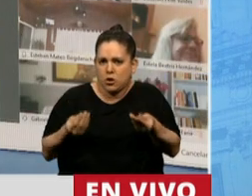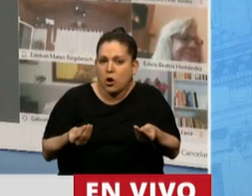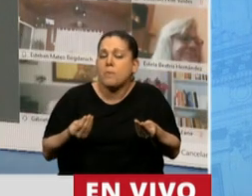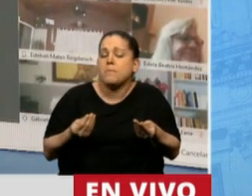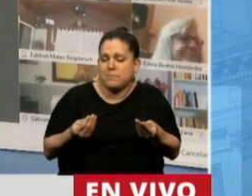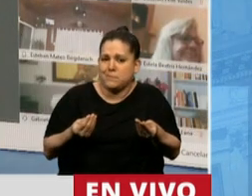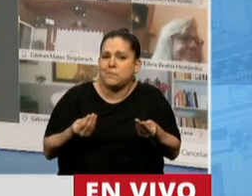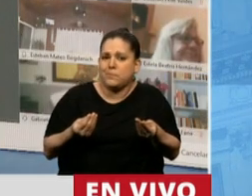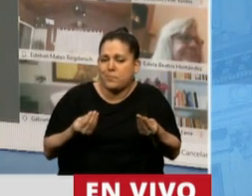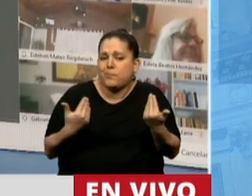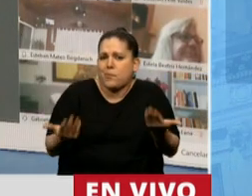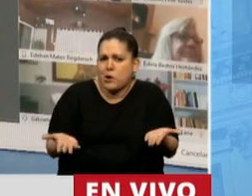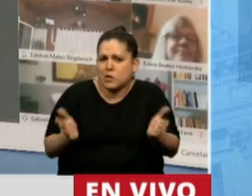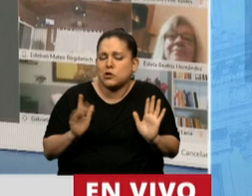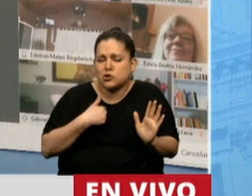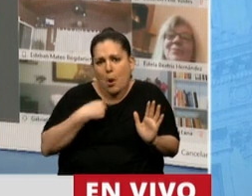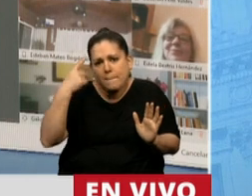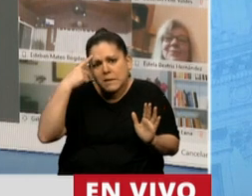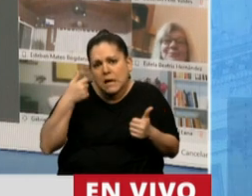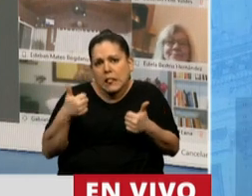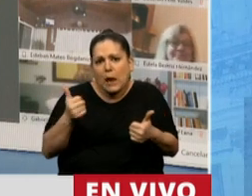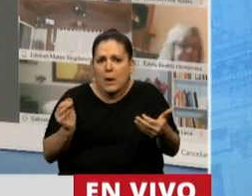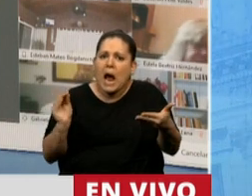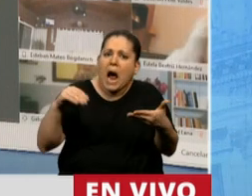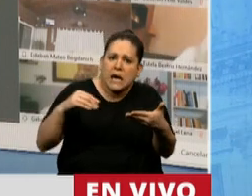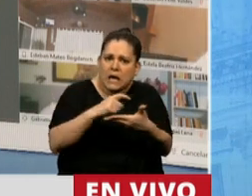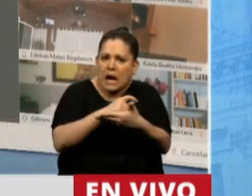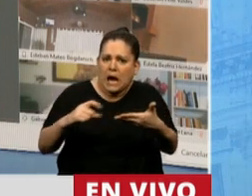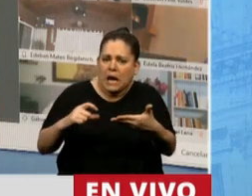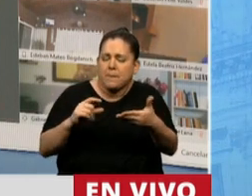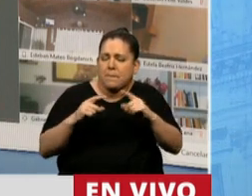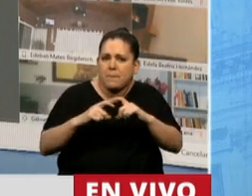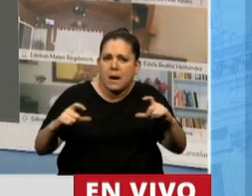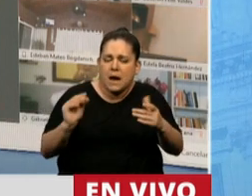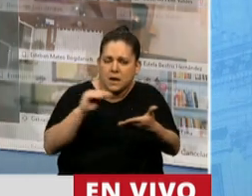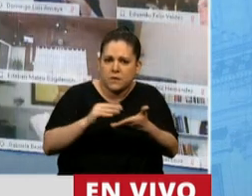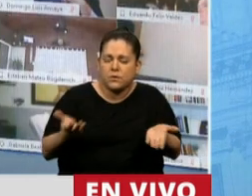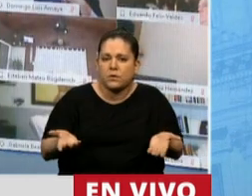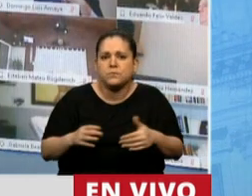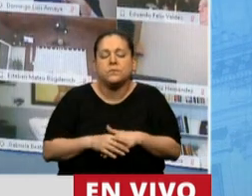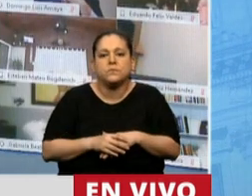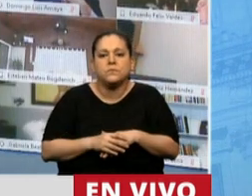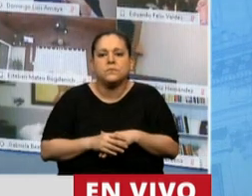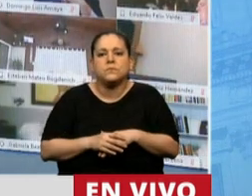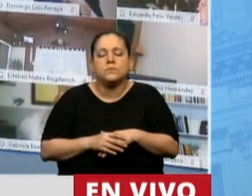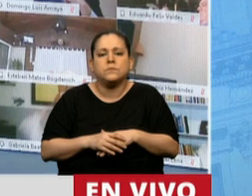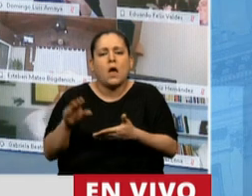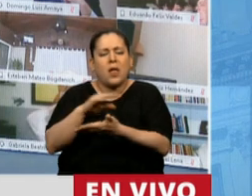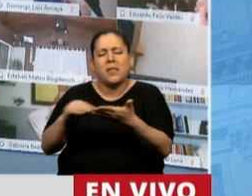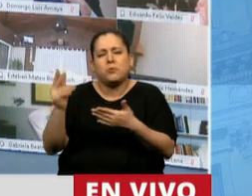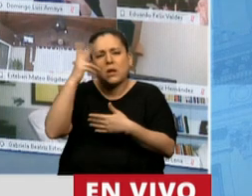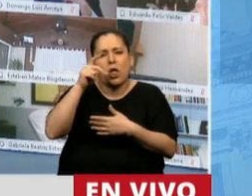se trataba y por eso incorporé ese ese agregado el texto diputado heller